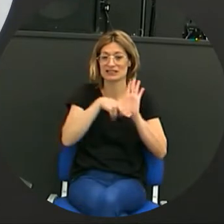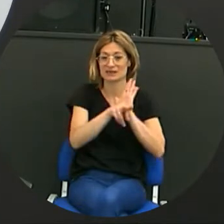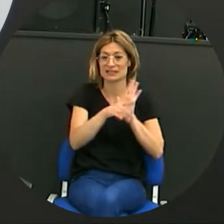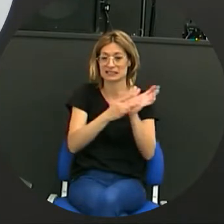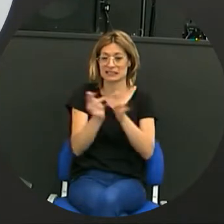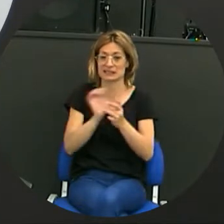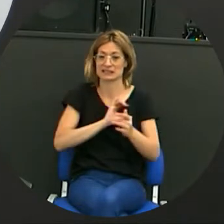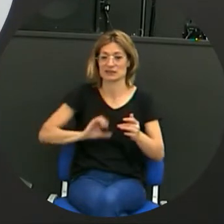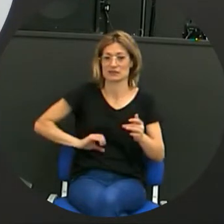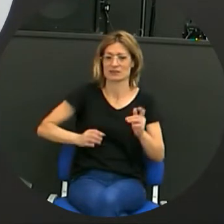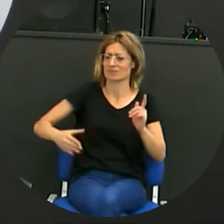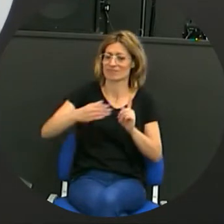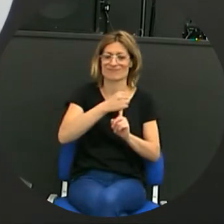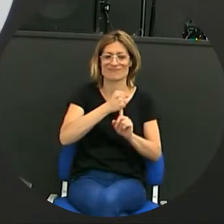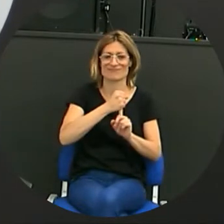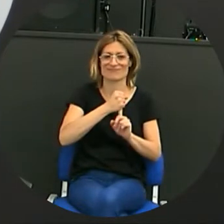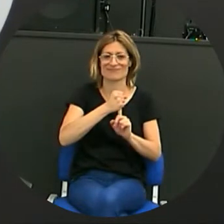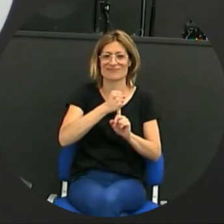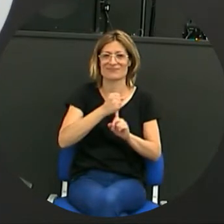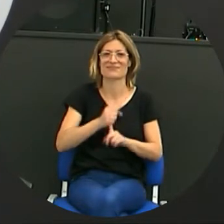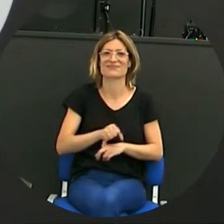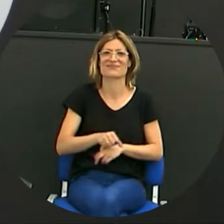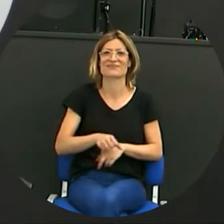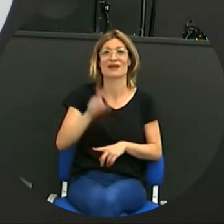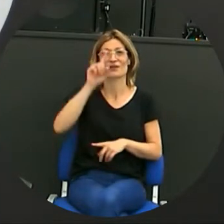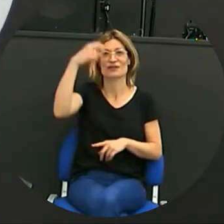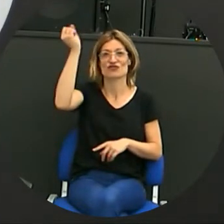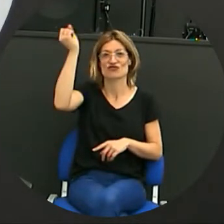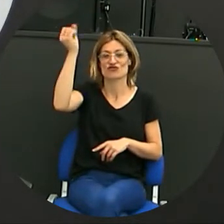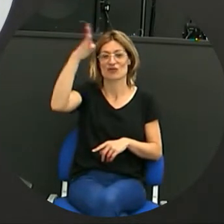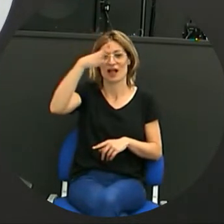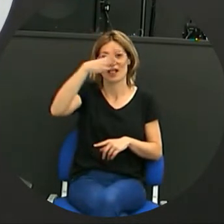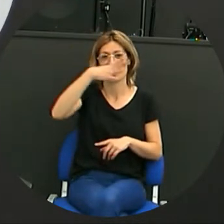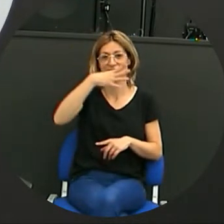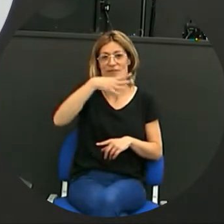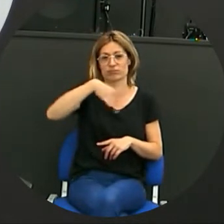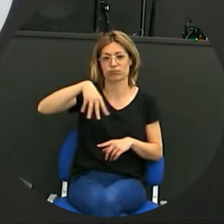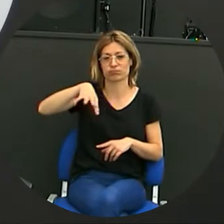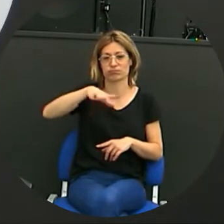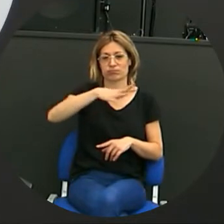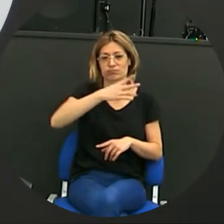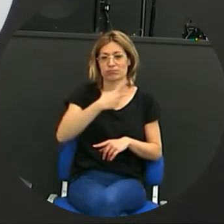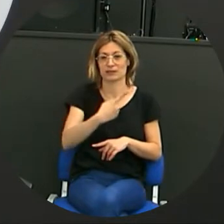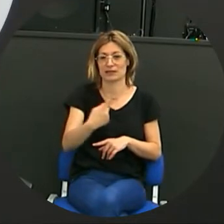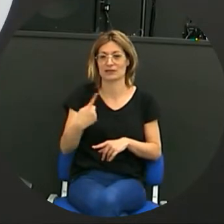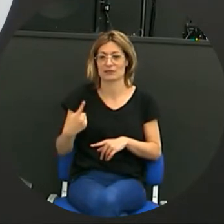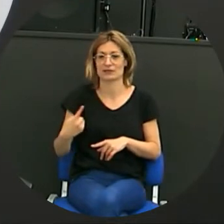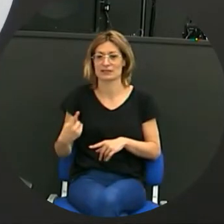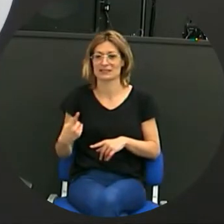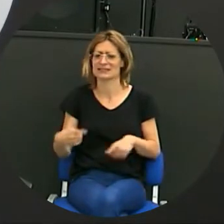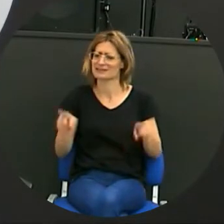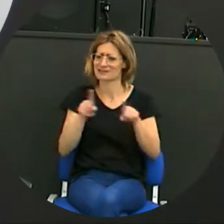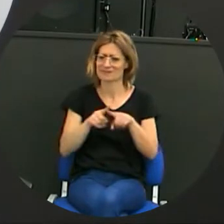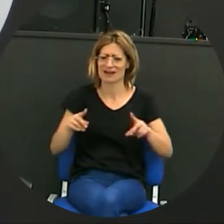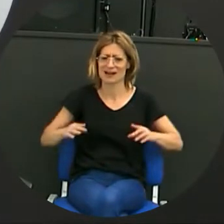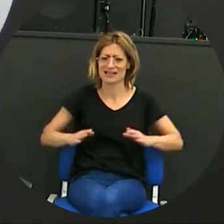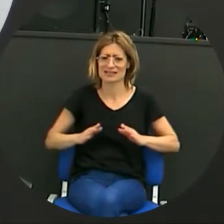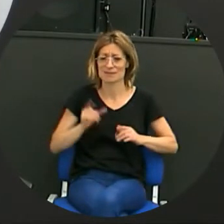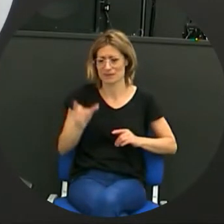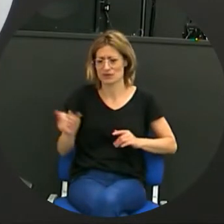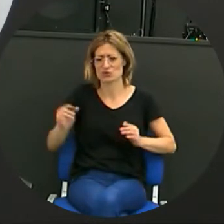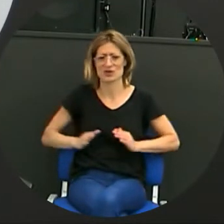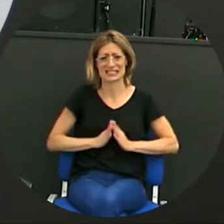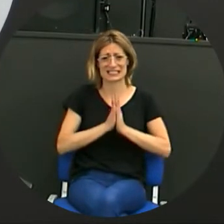gracia, Dios quiere que nos sobreabunde para que nosotros, como santos, perseveremos con